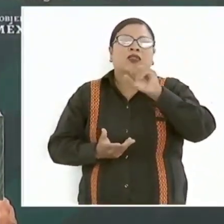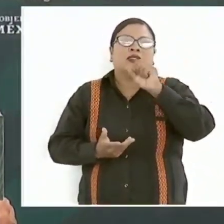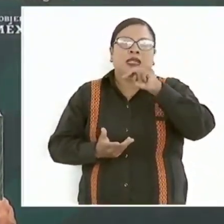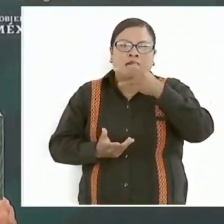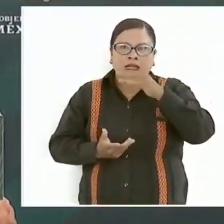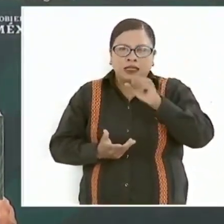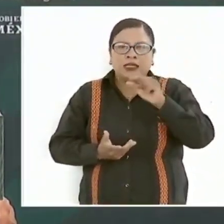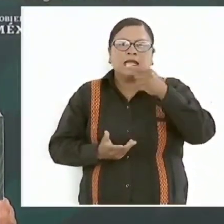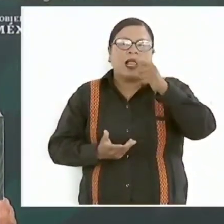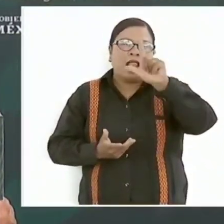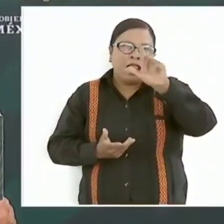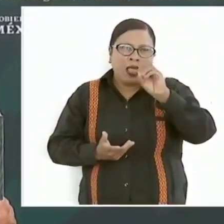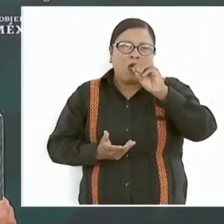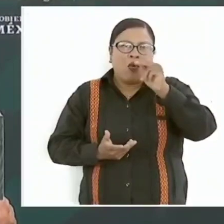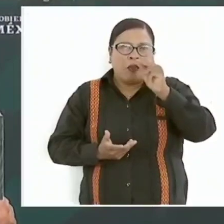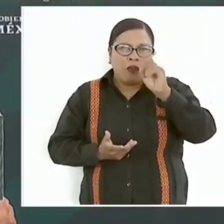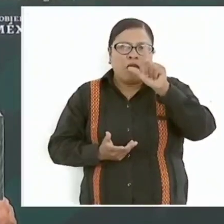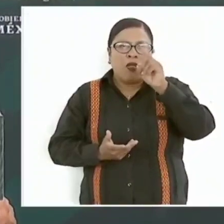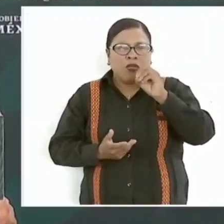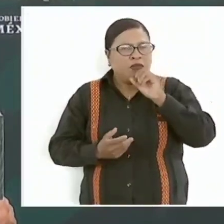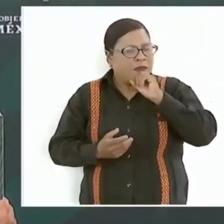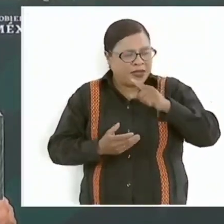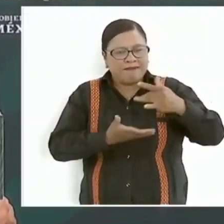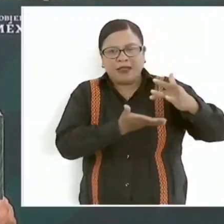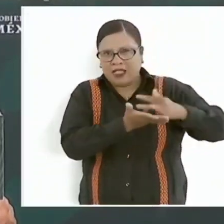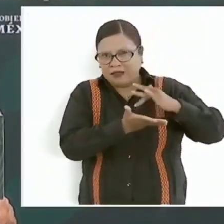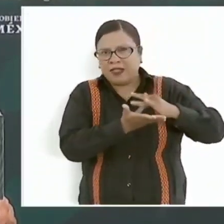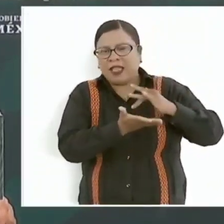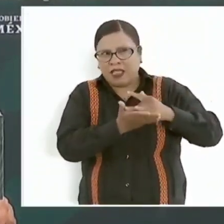Leopoldo, que ahí nos están ayudando en otras partes.